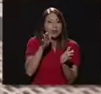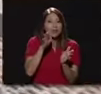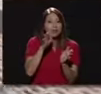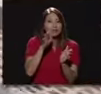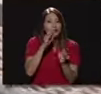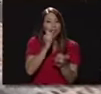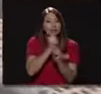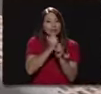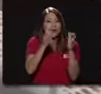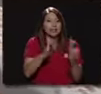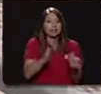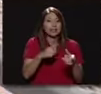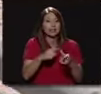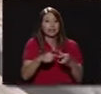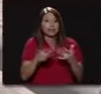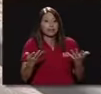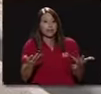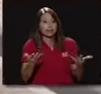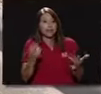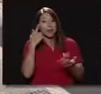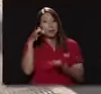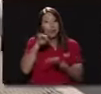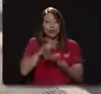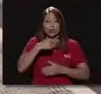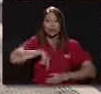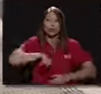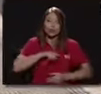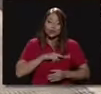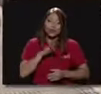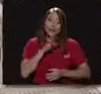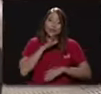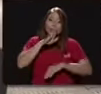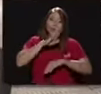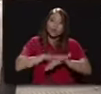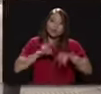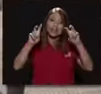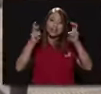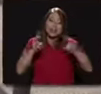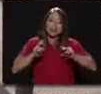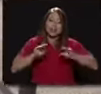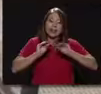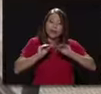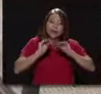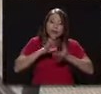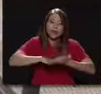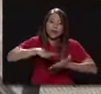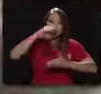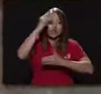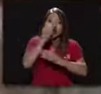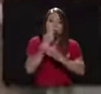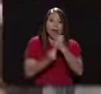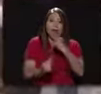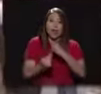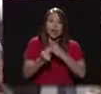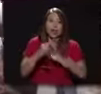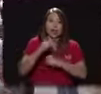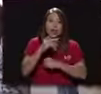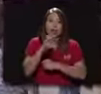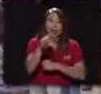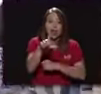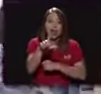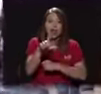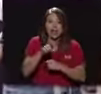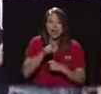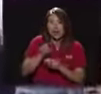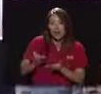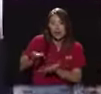sus planillas. De manera, bueno, ahí por eso es que hemos venido insistiendo en temas de formación dual y en temas de calzar más un poco la oferta